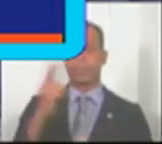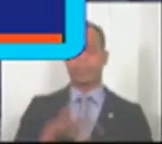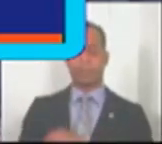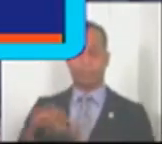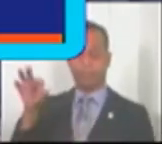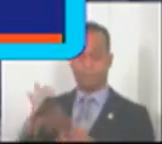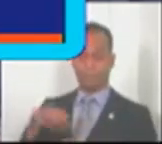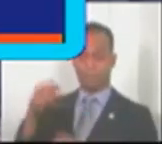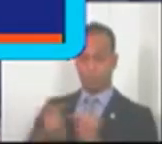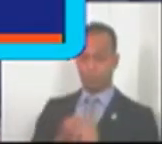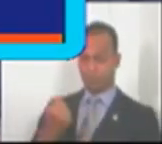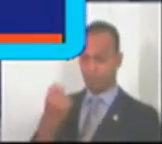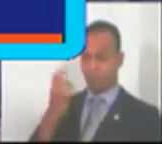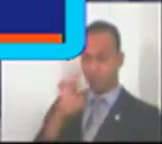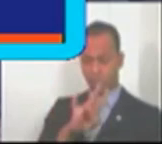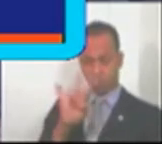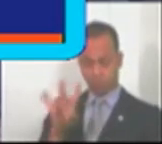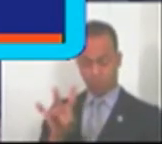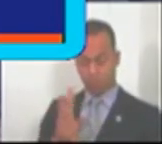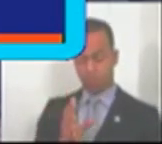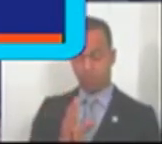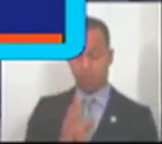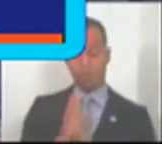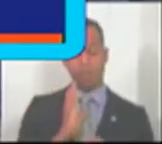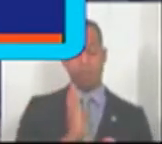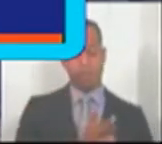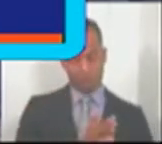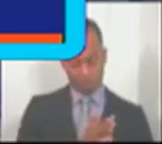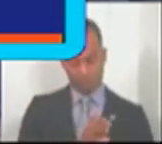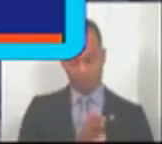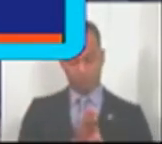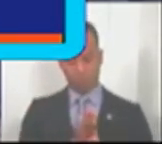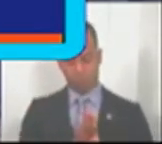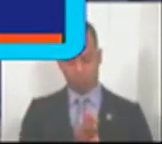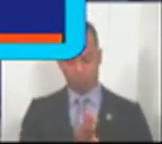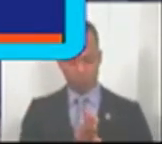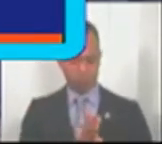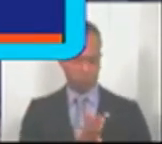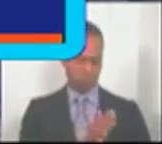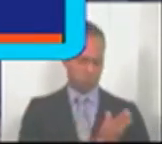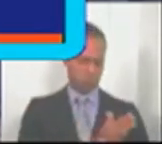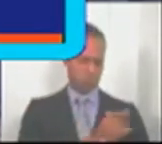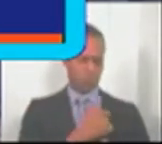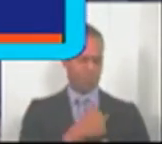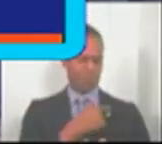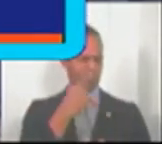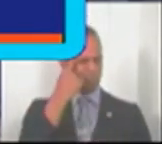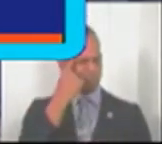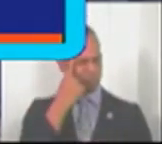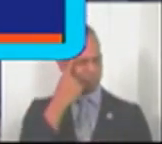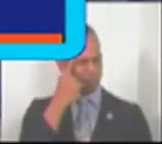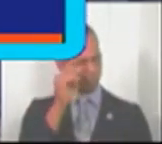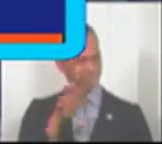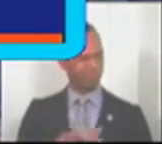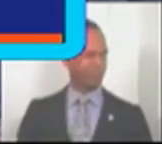el 77 y antes de eso, mi propósito era que América,